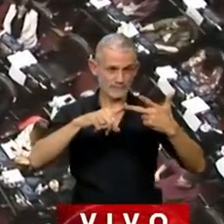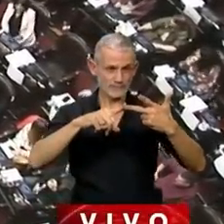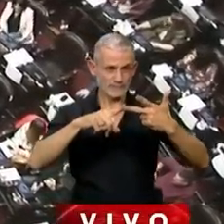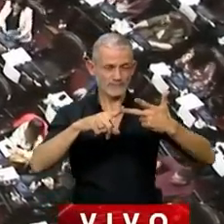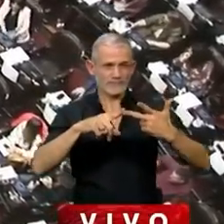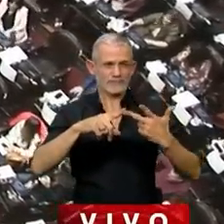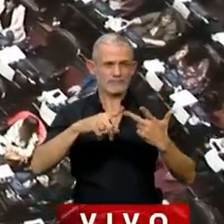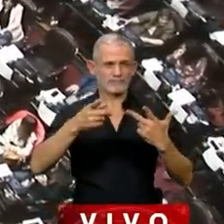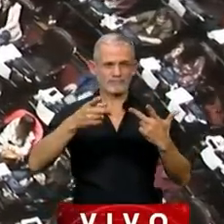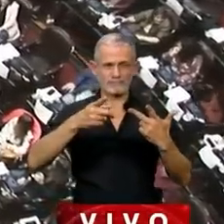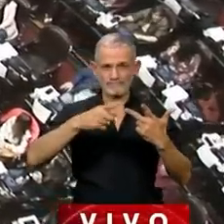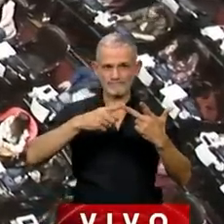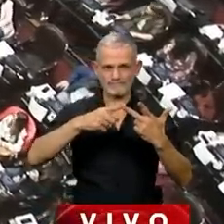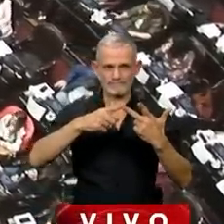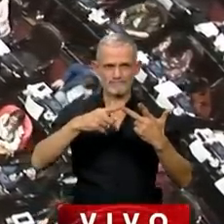Goto.